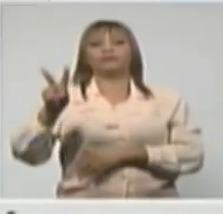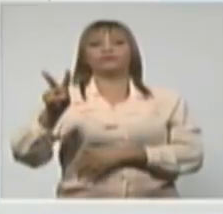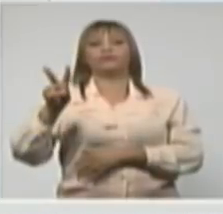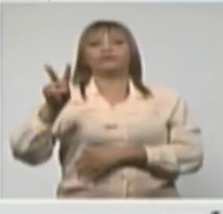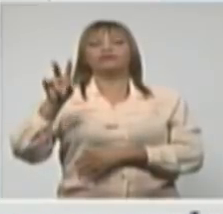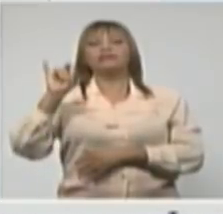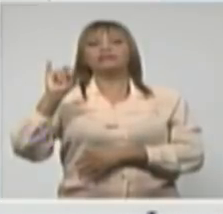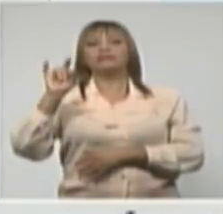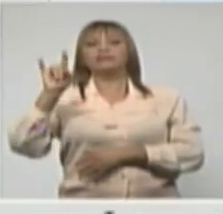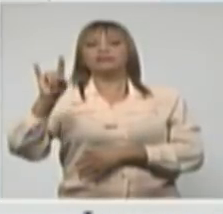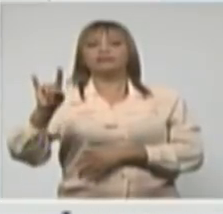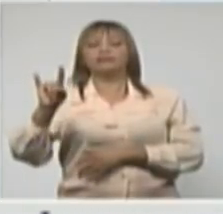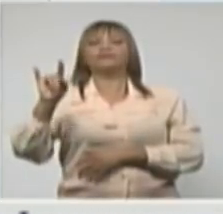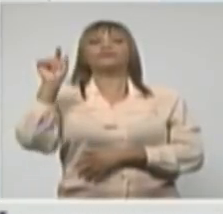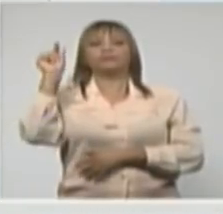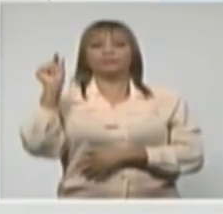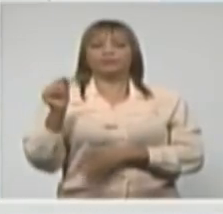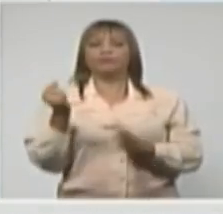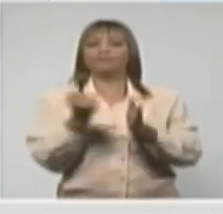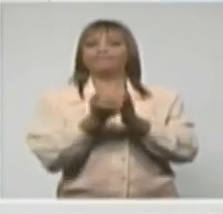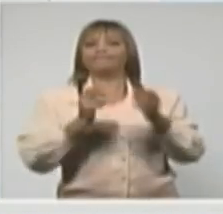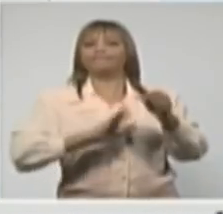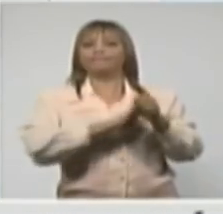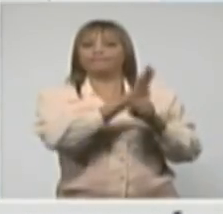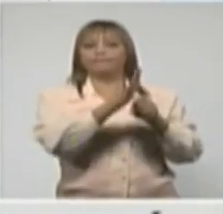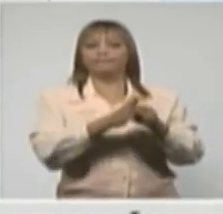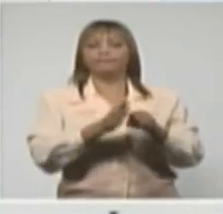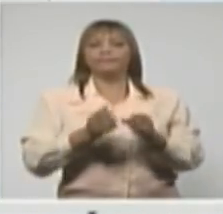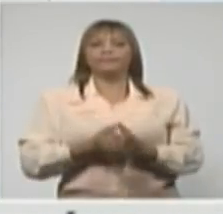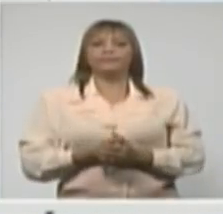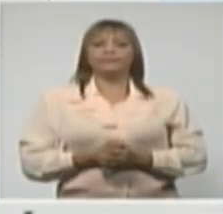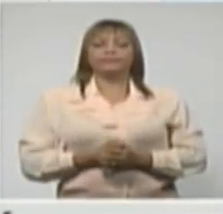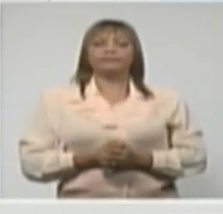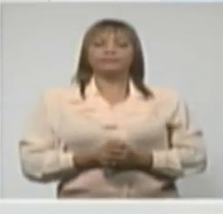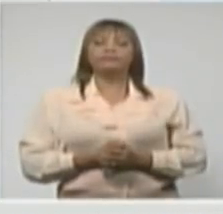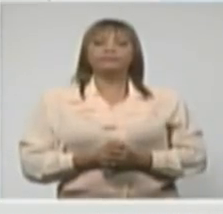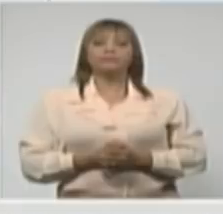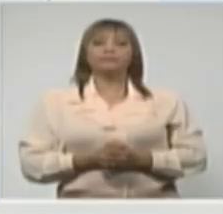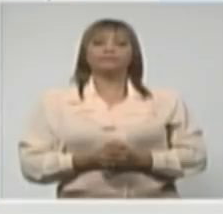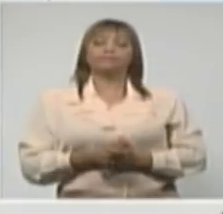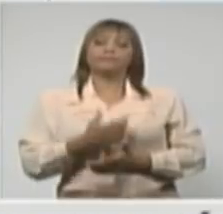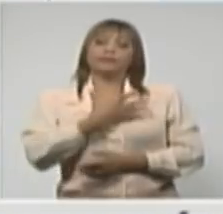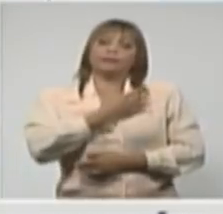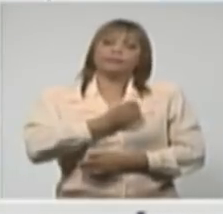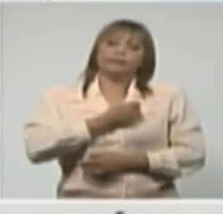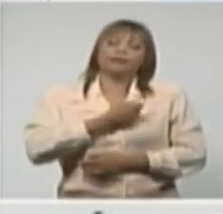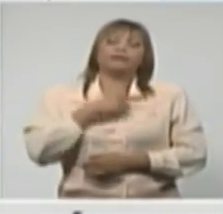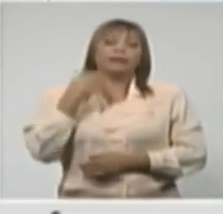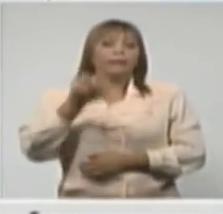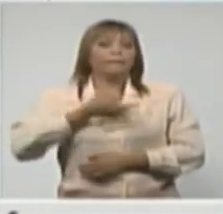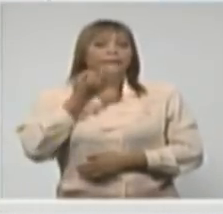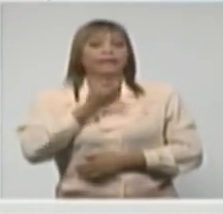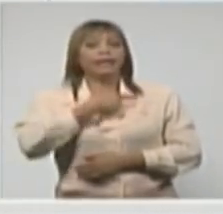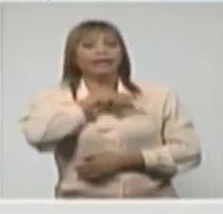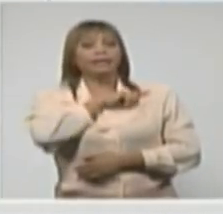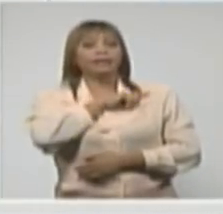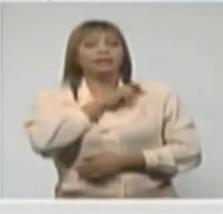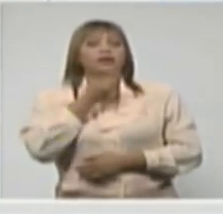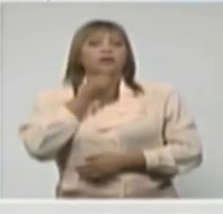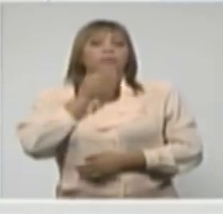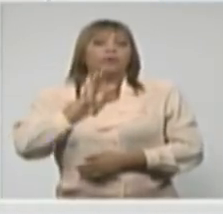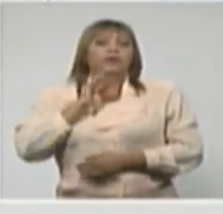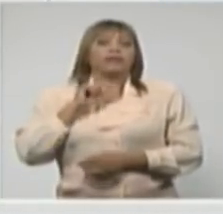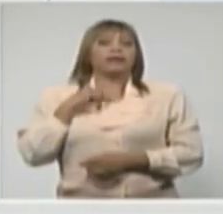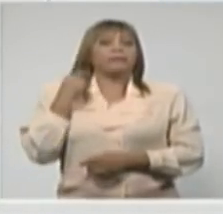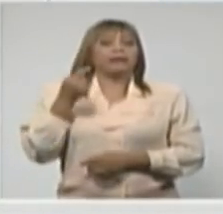35.848.269 casos confirmados. Como lamentablemente dije ayer, posiblemente ya mañana estemos en 36